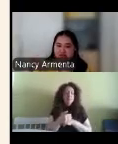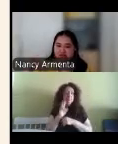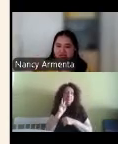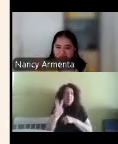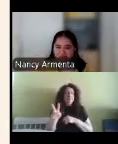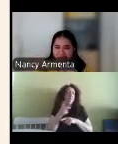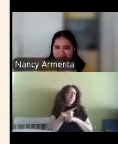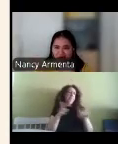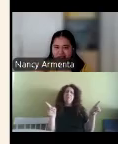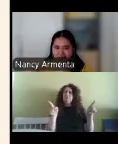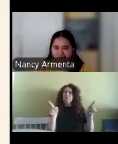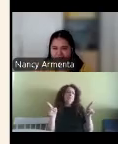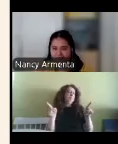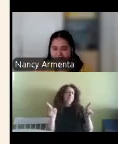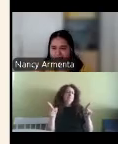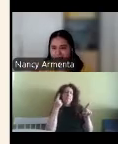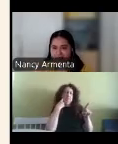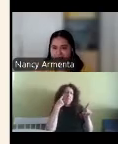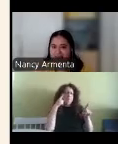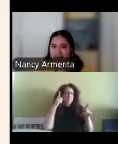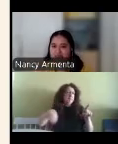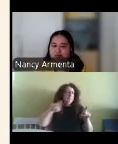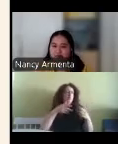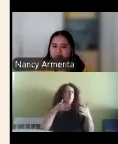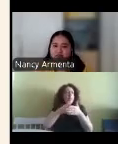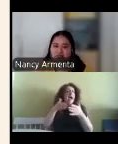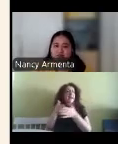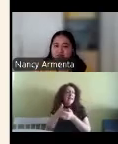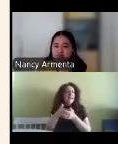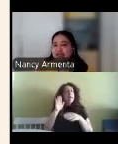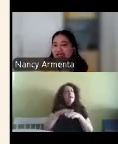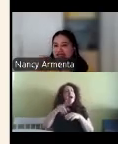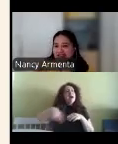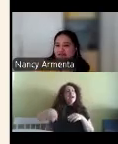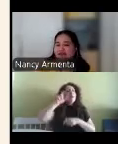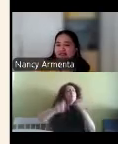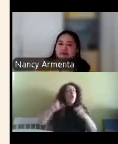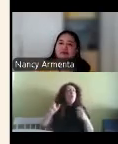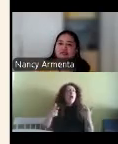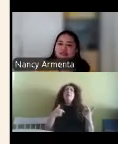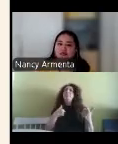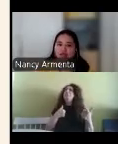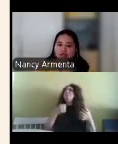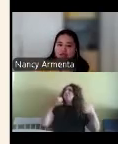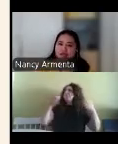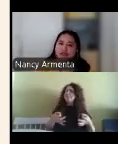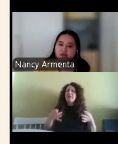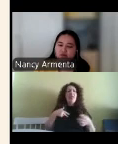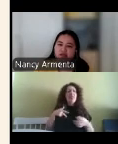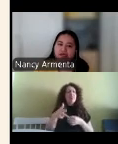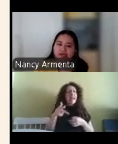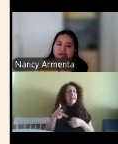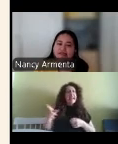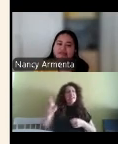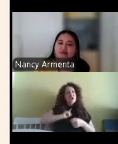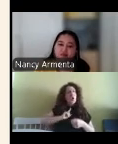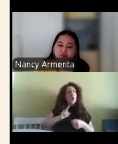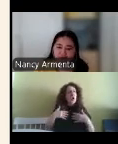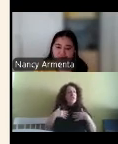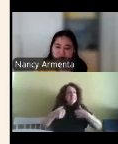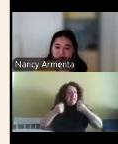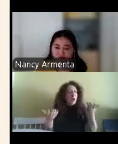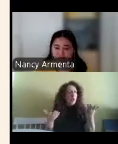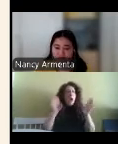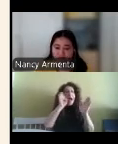donde se nota que hay mayores barreras para que este tipo de poblaciones puedan ejercer efectivamente su derecho a la salud y a recibir